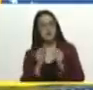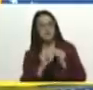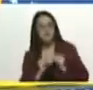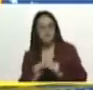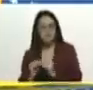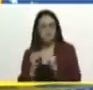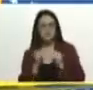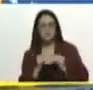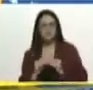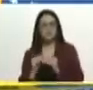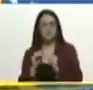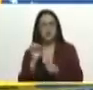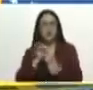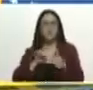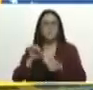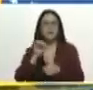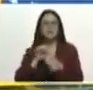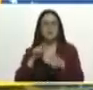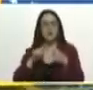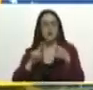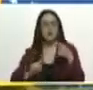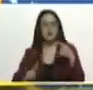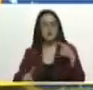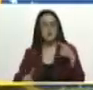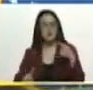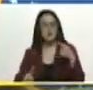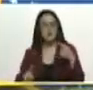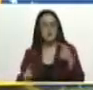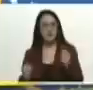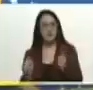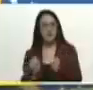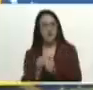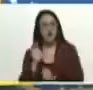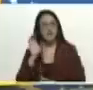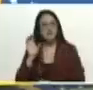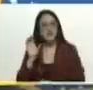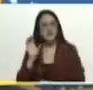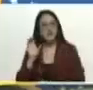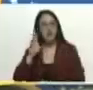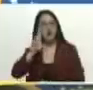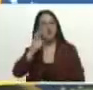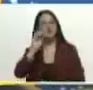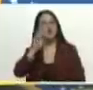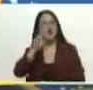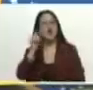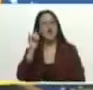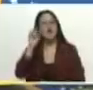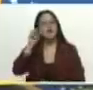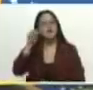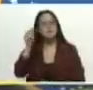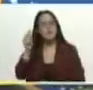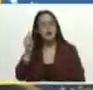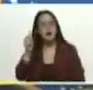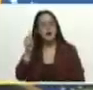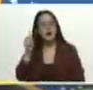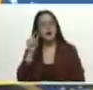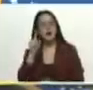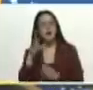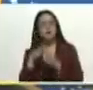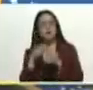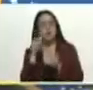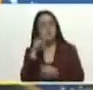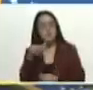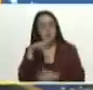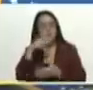reconstruir la cooperación eléctrica con el estado de Roraima, con Boavista y con toda la población